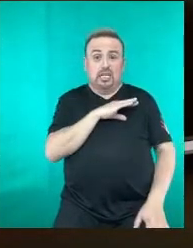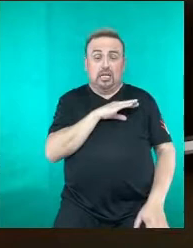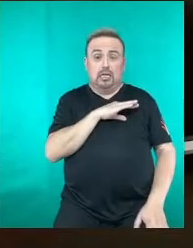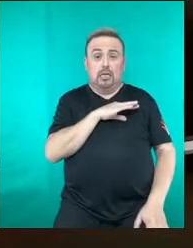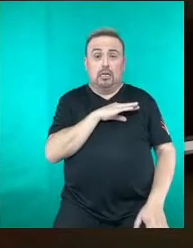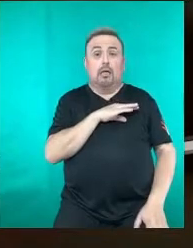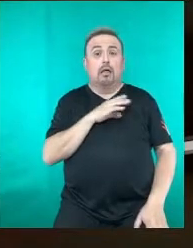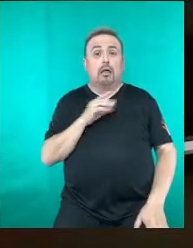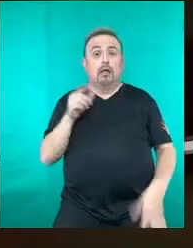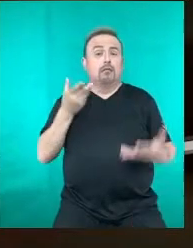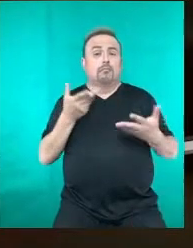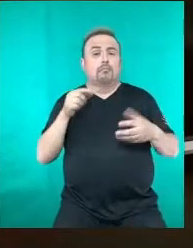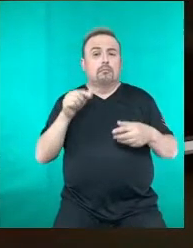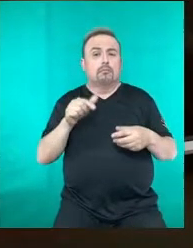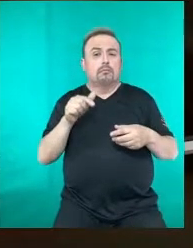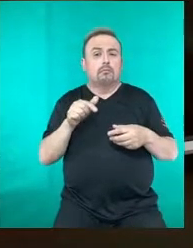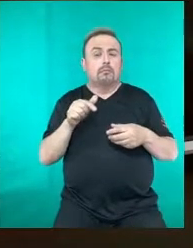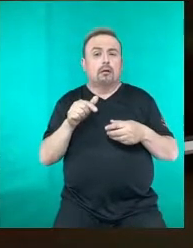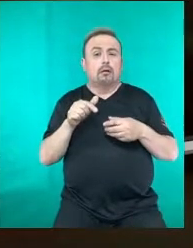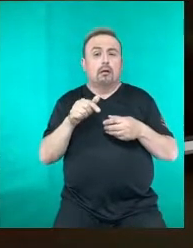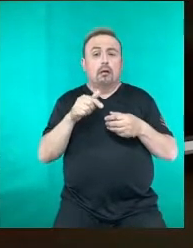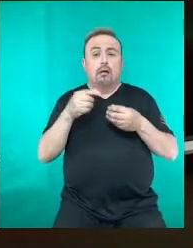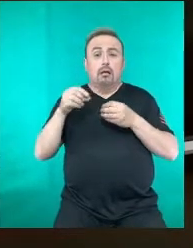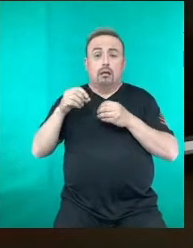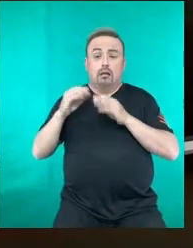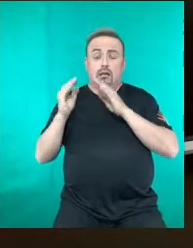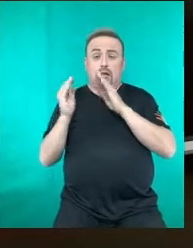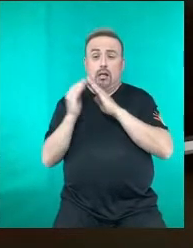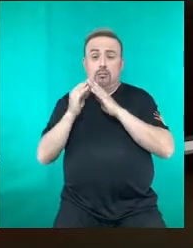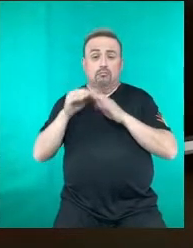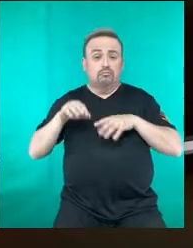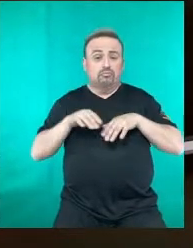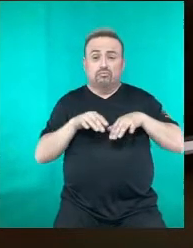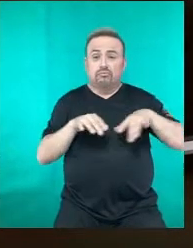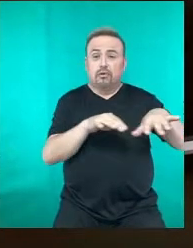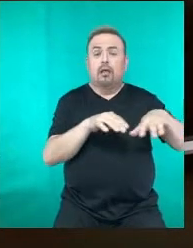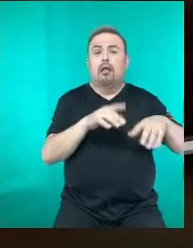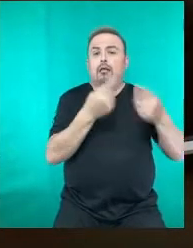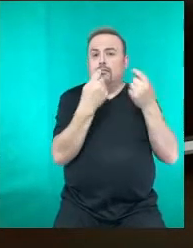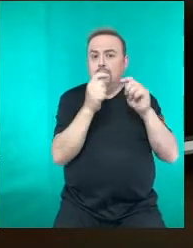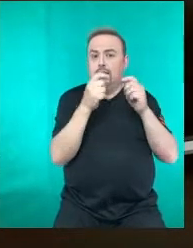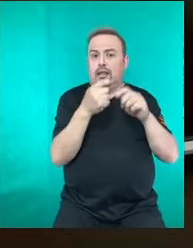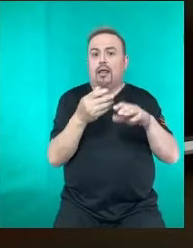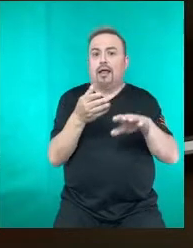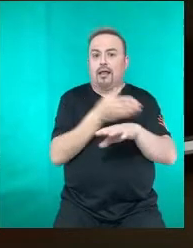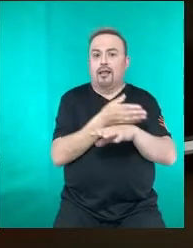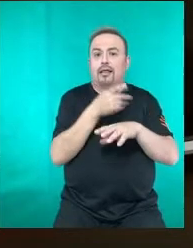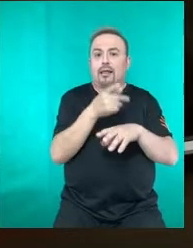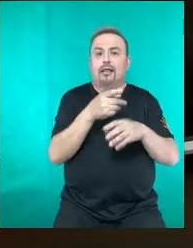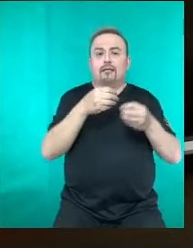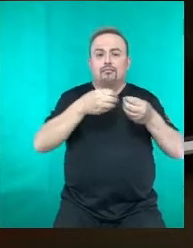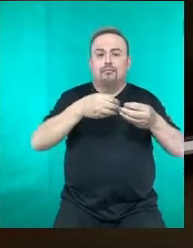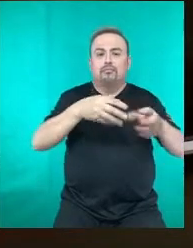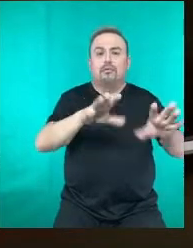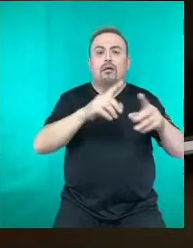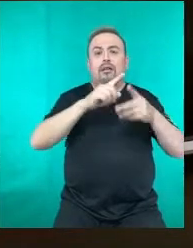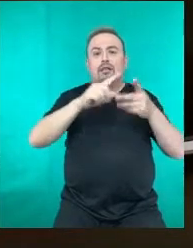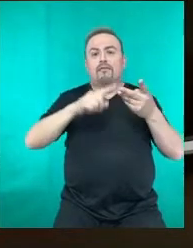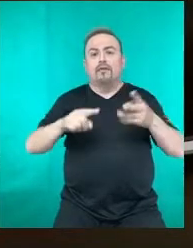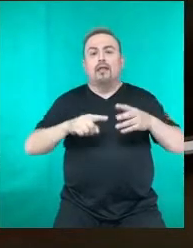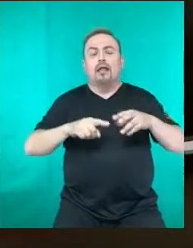destinan, salen de las ciudades, son tratadas antes de su descarga a los distintos cuerpos